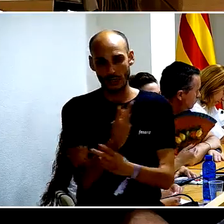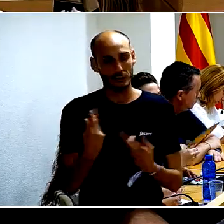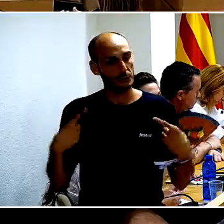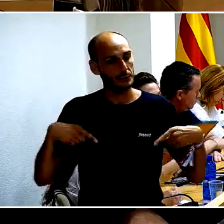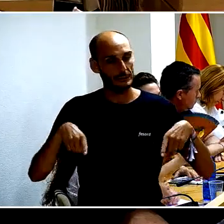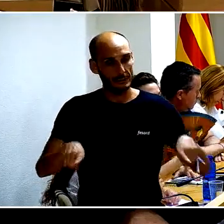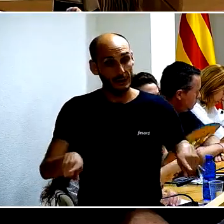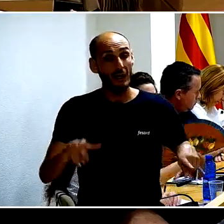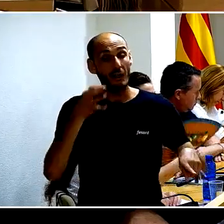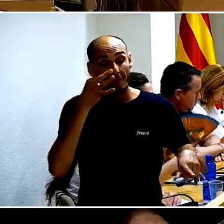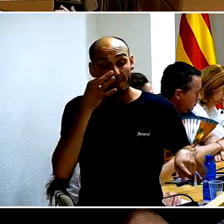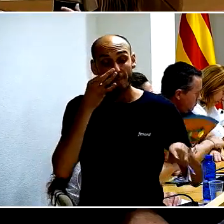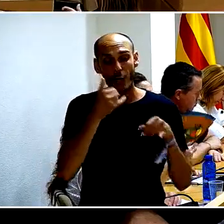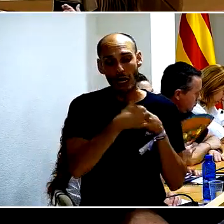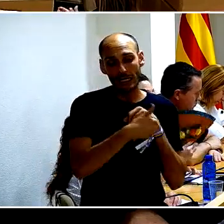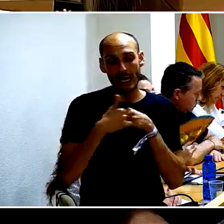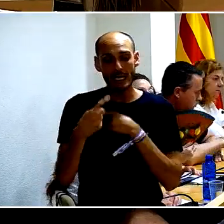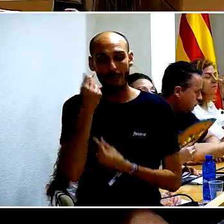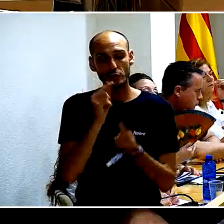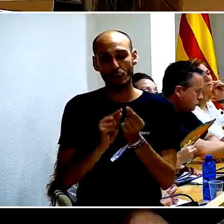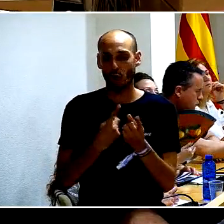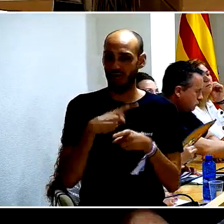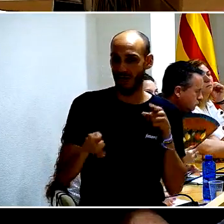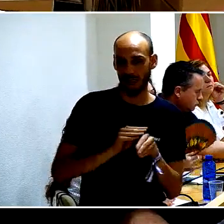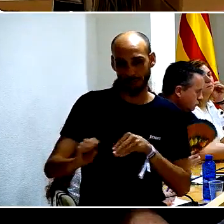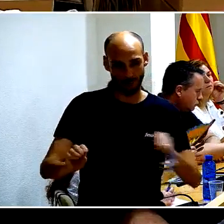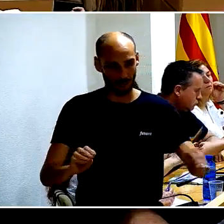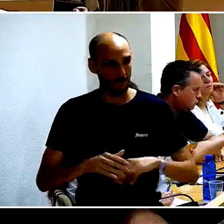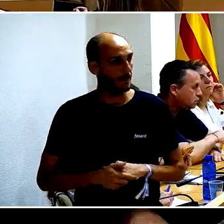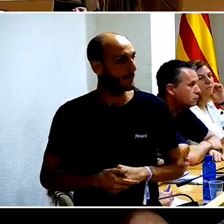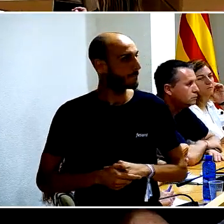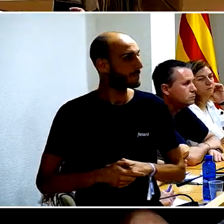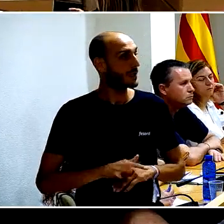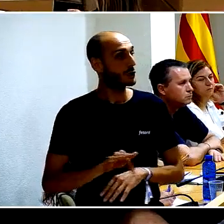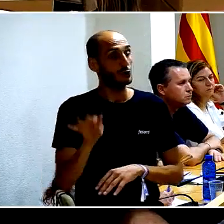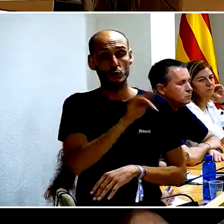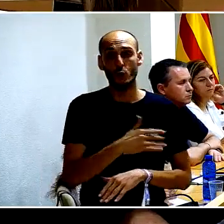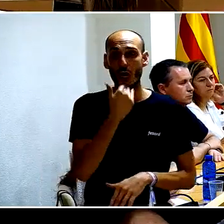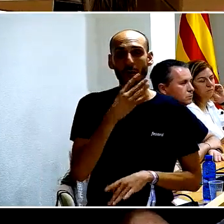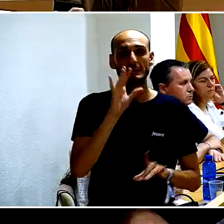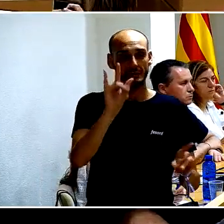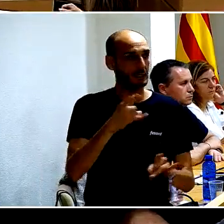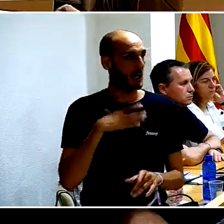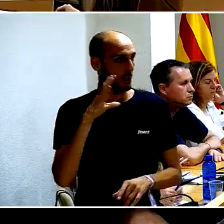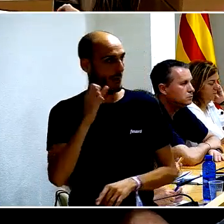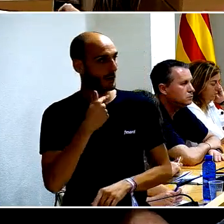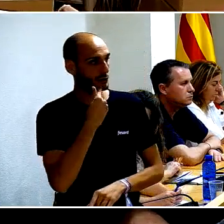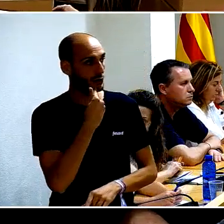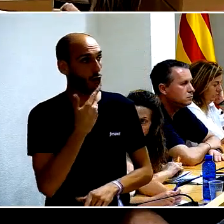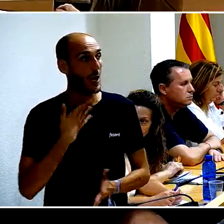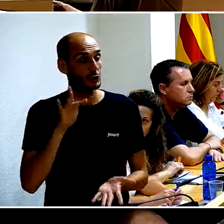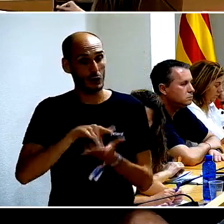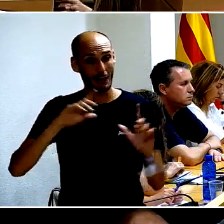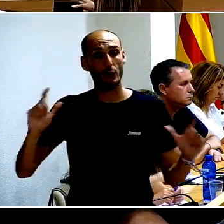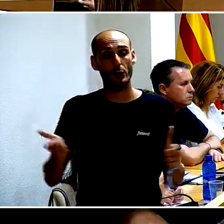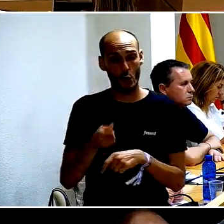noms de partida. No sé si n'hi ha alguna altra paraula, José Antonio Salvador. Sí, bueno, yo el martes, como estuve reunido con el interventor, incluso